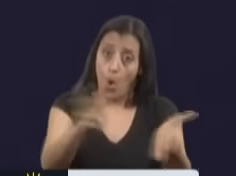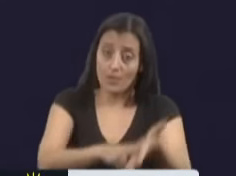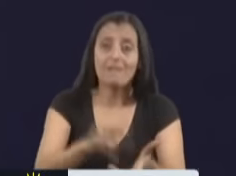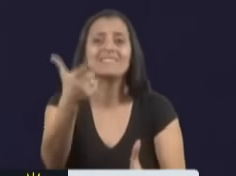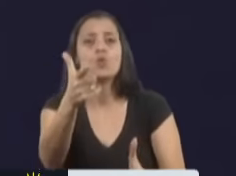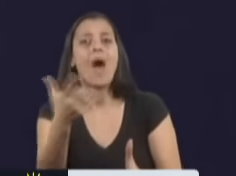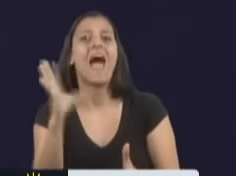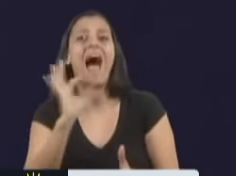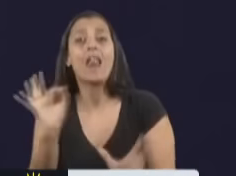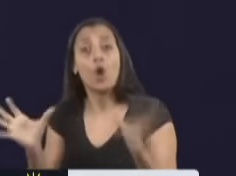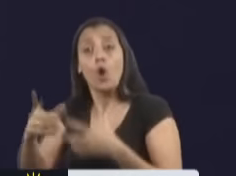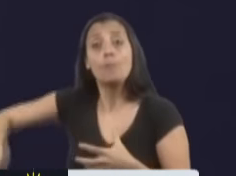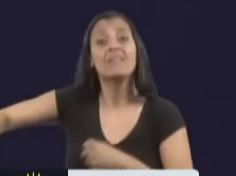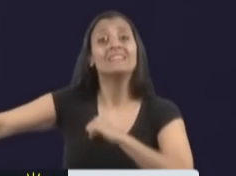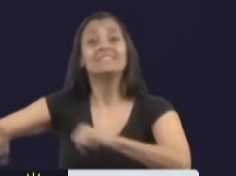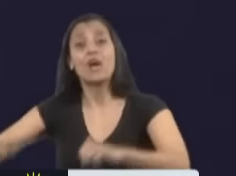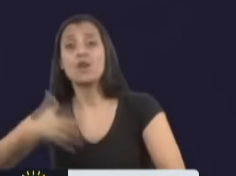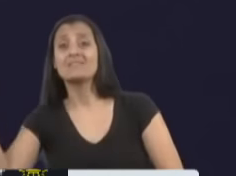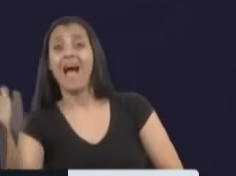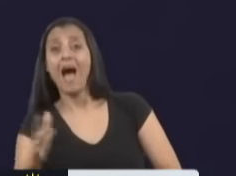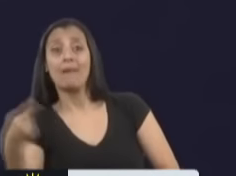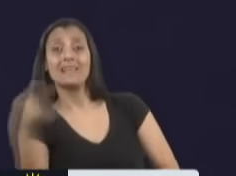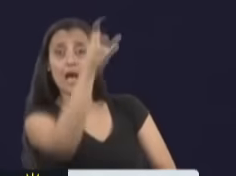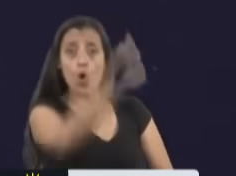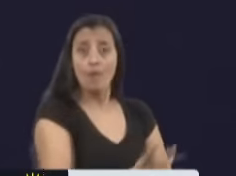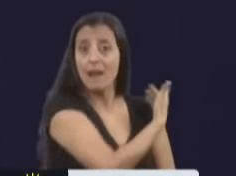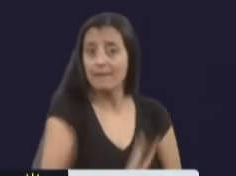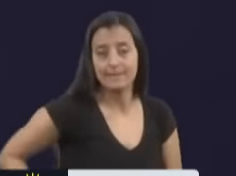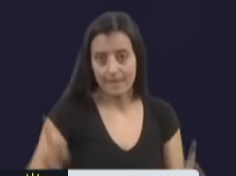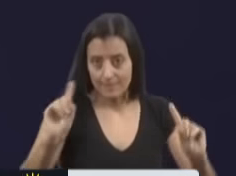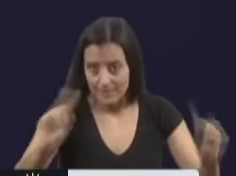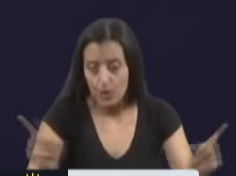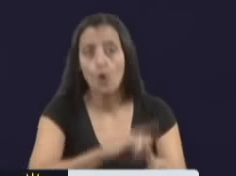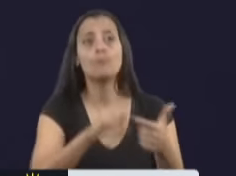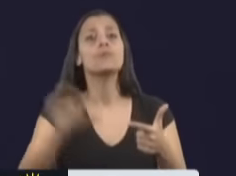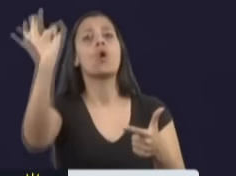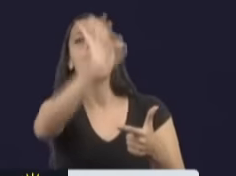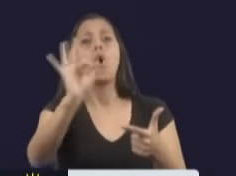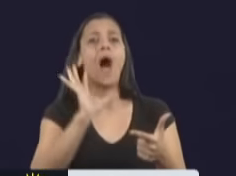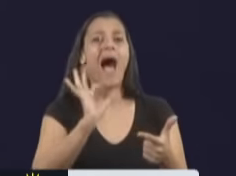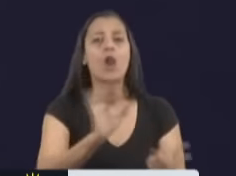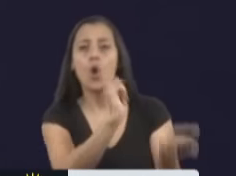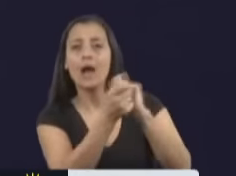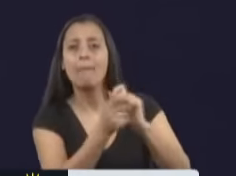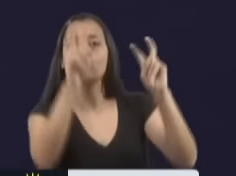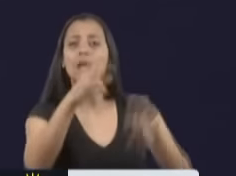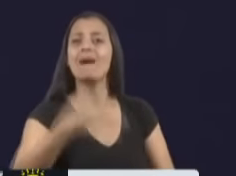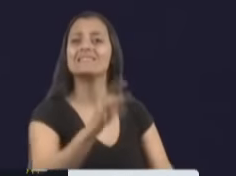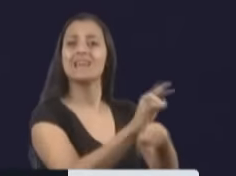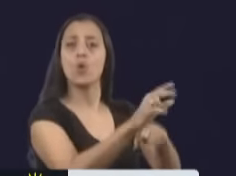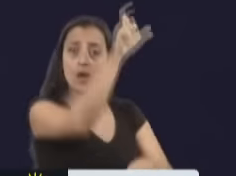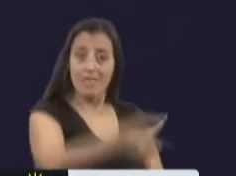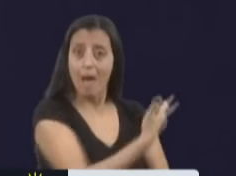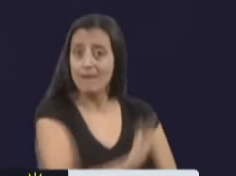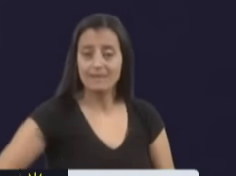terrorista tal como algunos trascendieron ayer ni hubo ningún cambio en la seguridad de presidencia de hecho yo